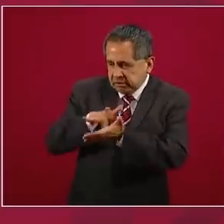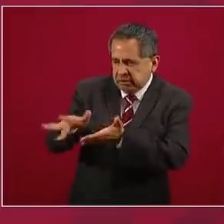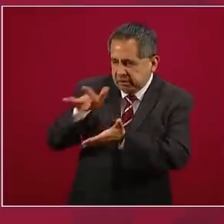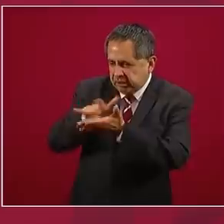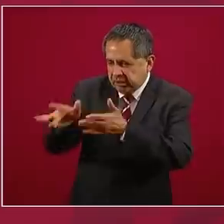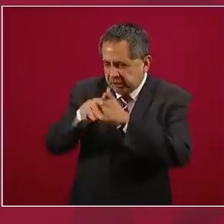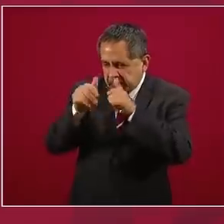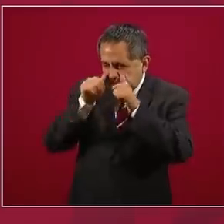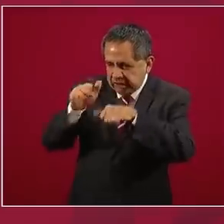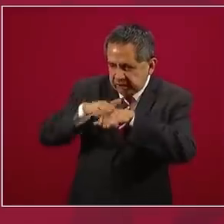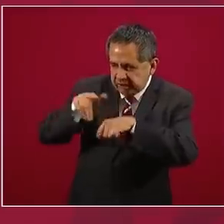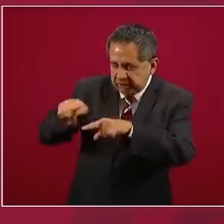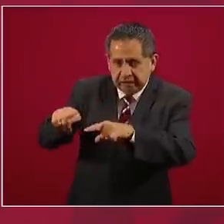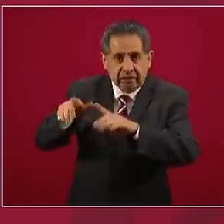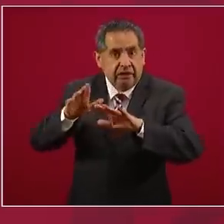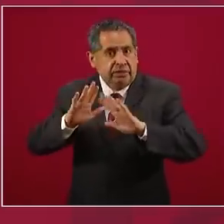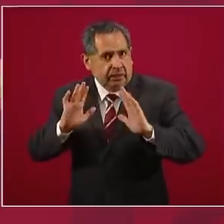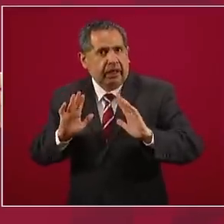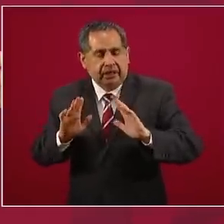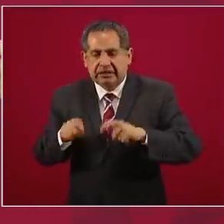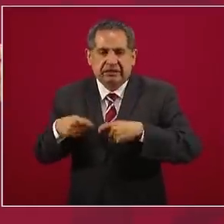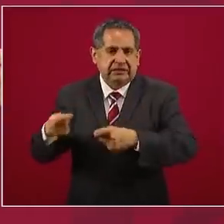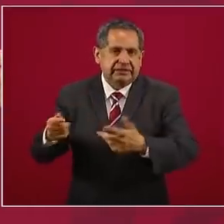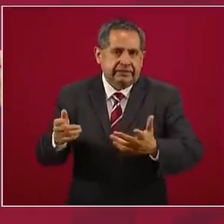más necesitada en